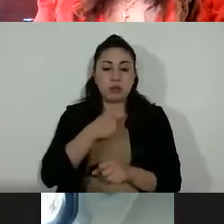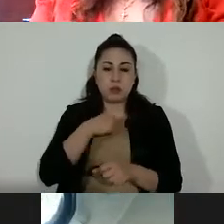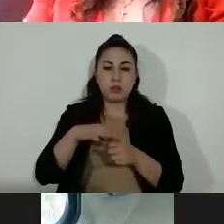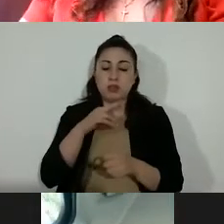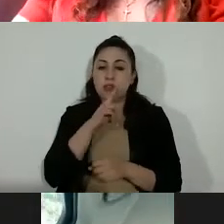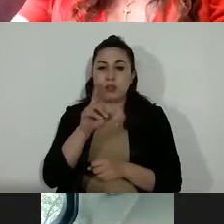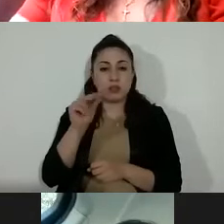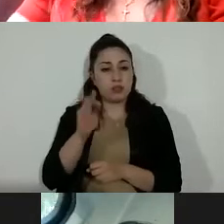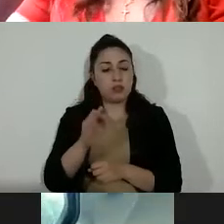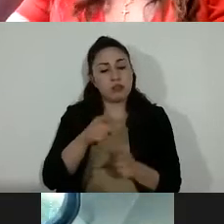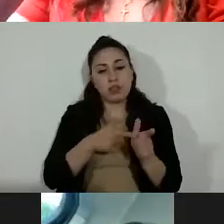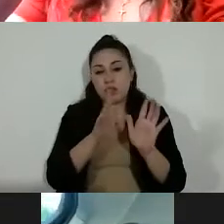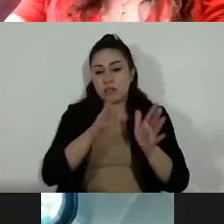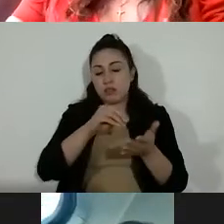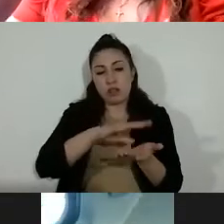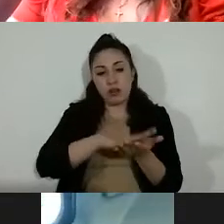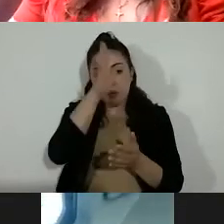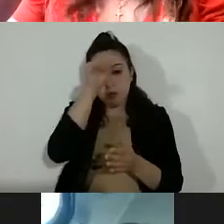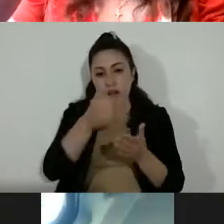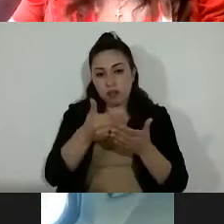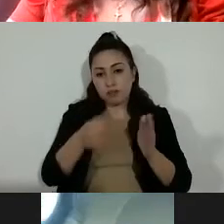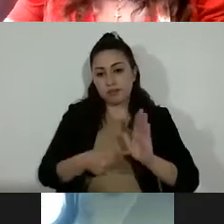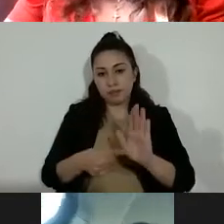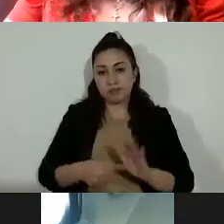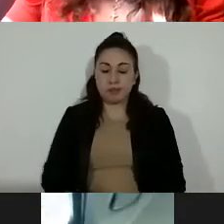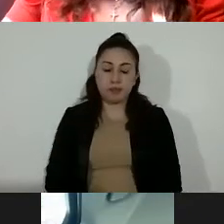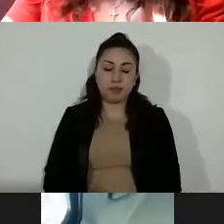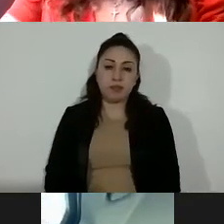el acuerdo como está. Gracias, diputado.